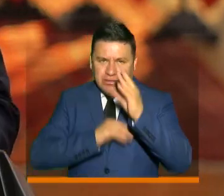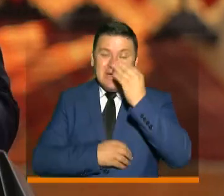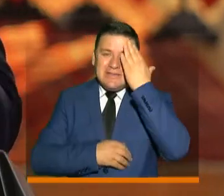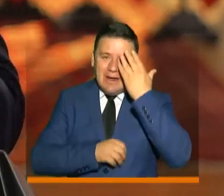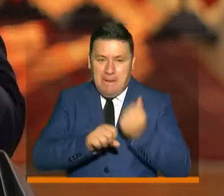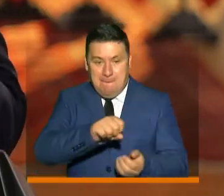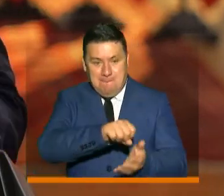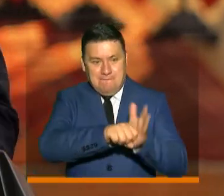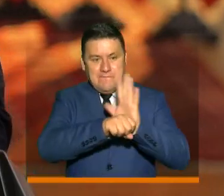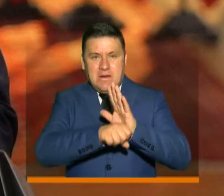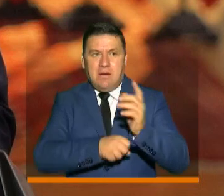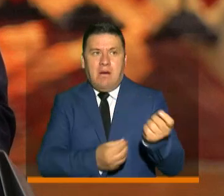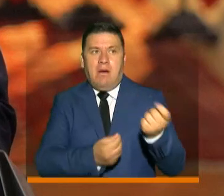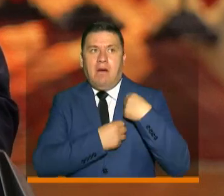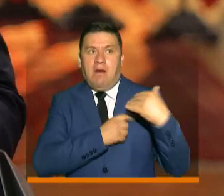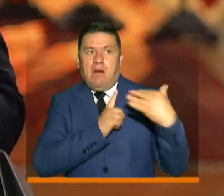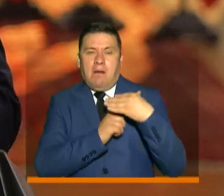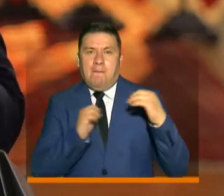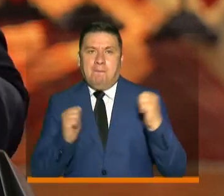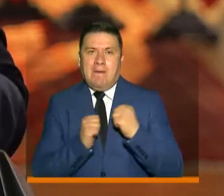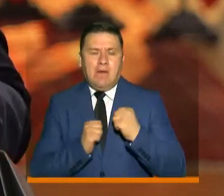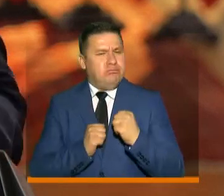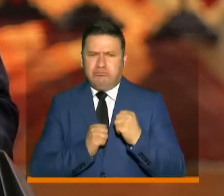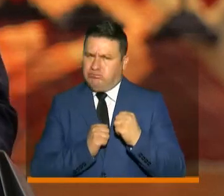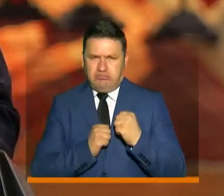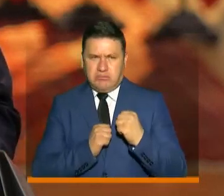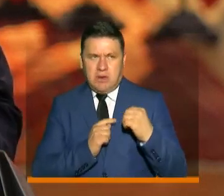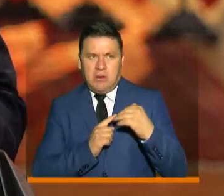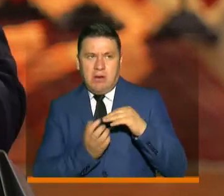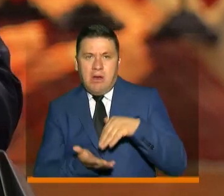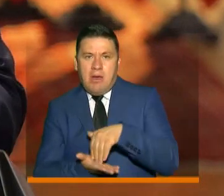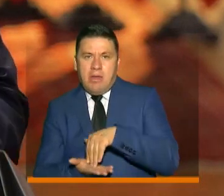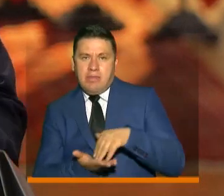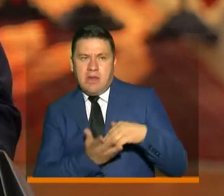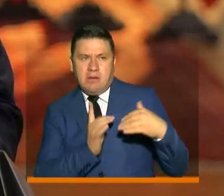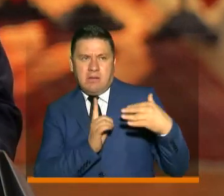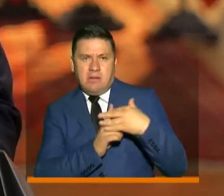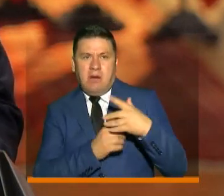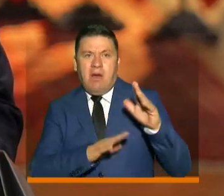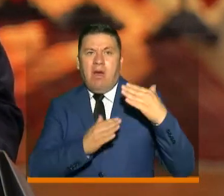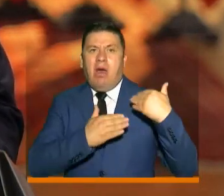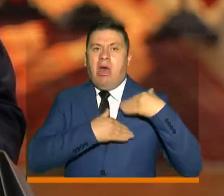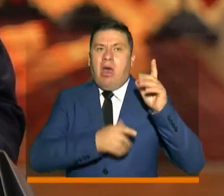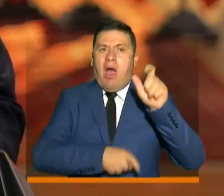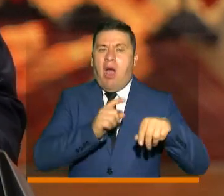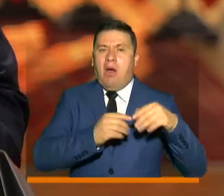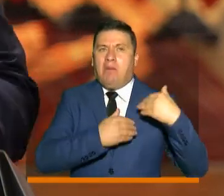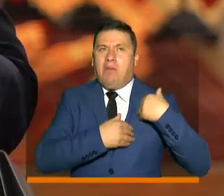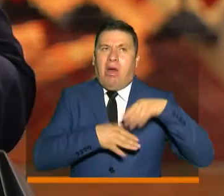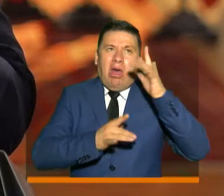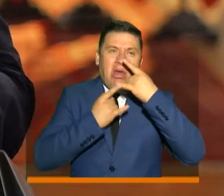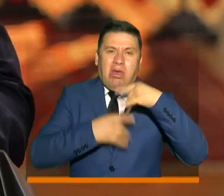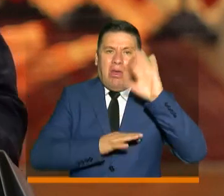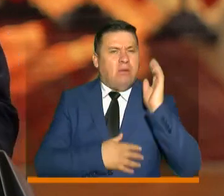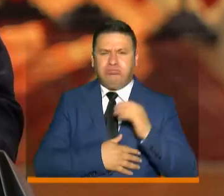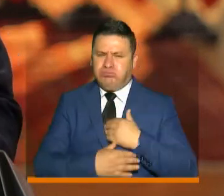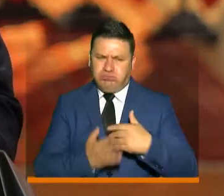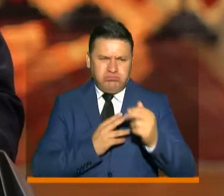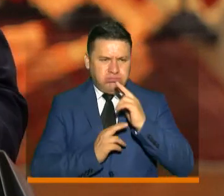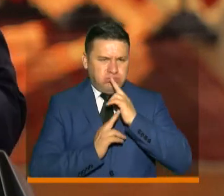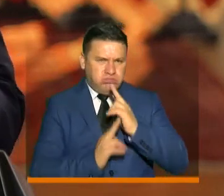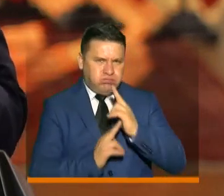pandemia que busca sembrar el miedo y que cabalgan las debilidades y responsabilidades humanas responderemos